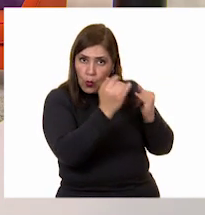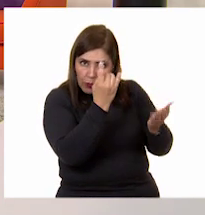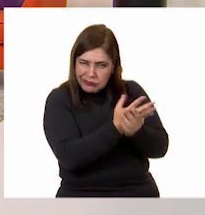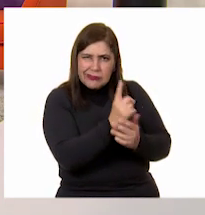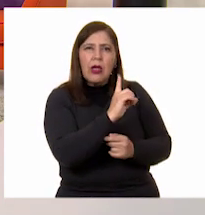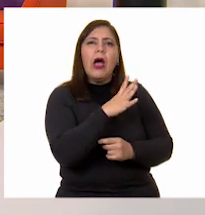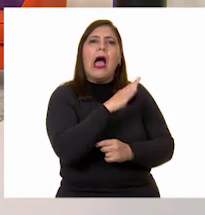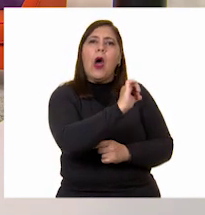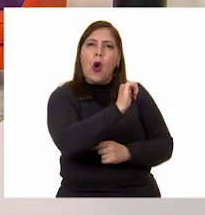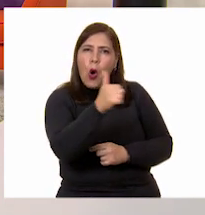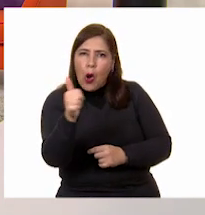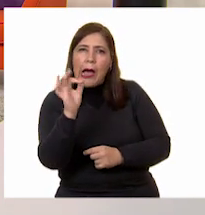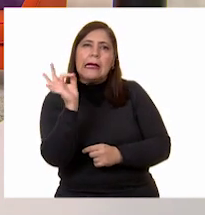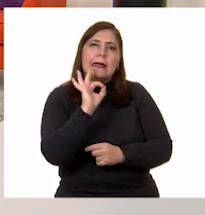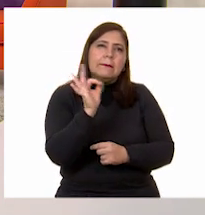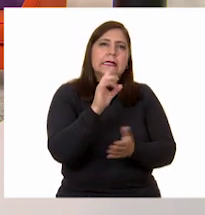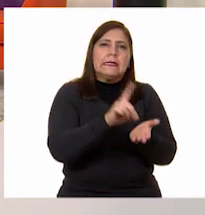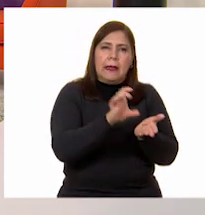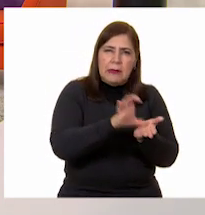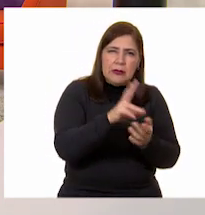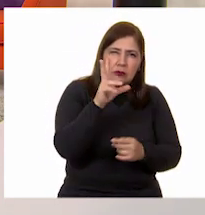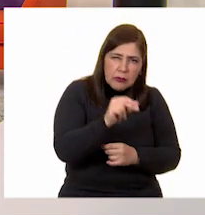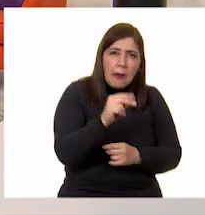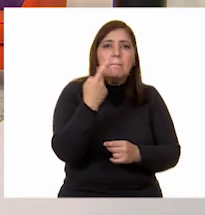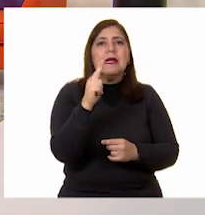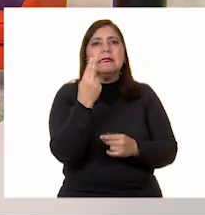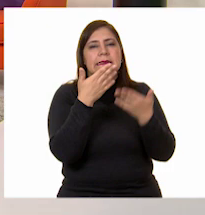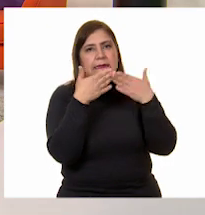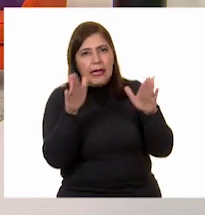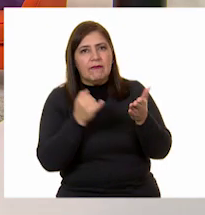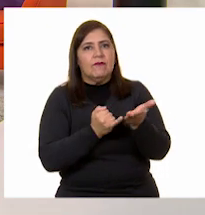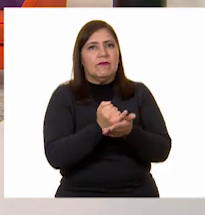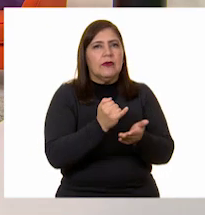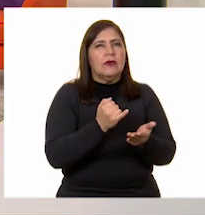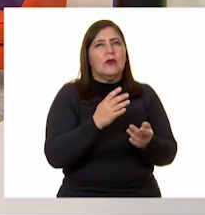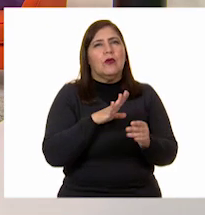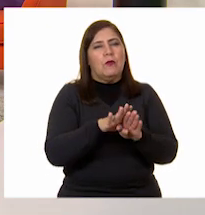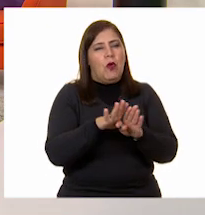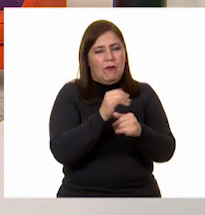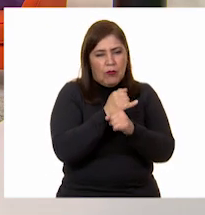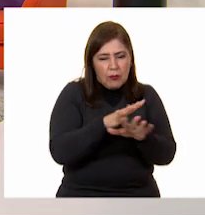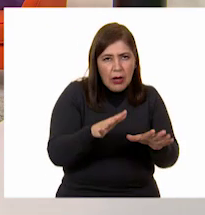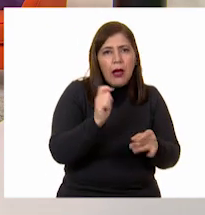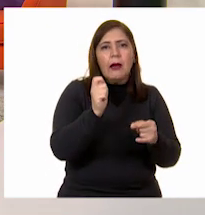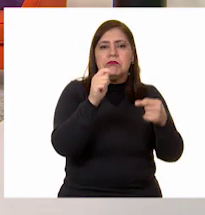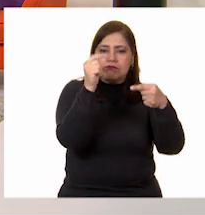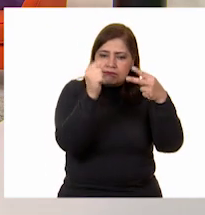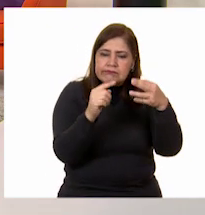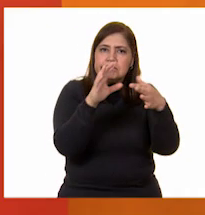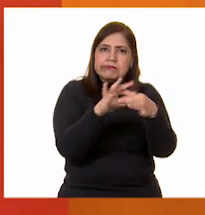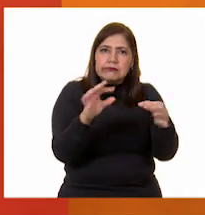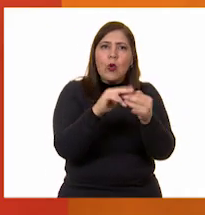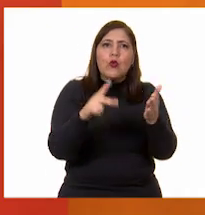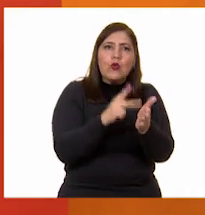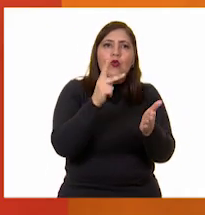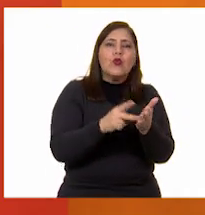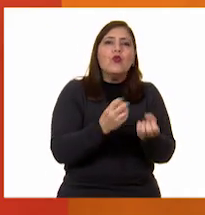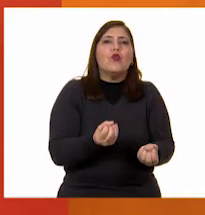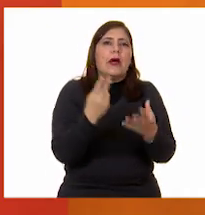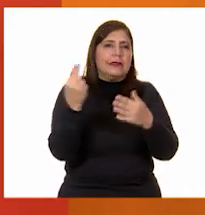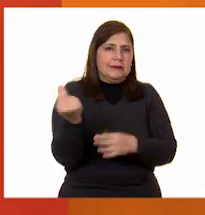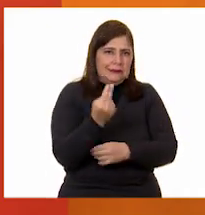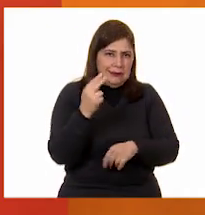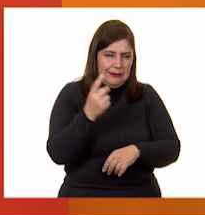también necesitan accesibilidad a la información o repetirlas cuantas veces sea necesario. Por